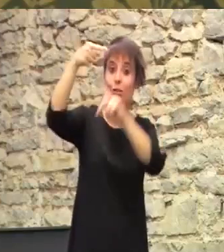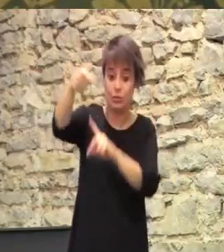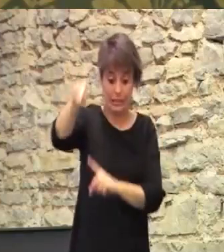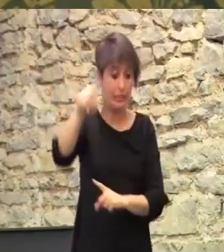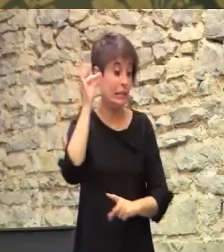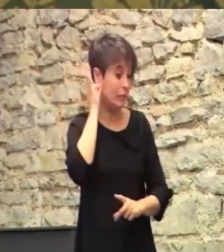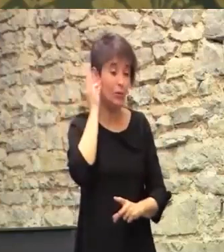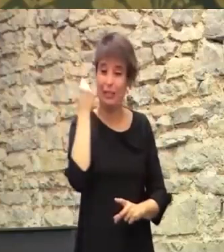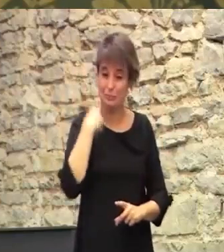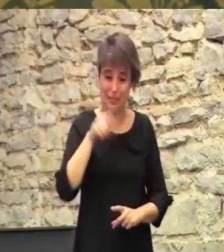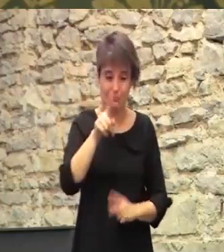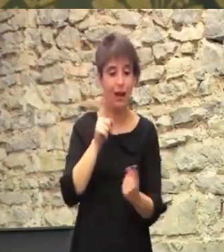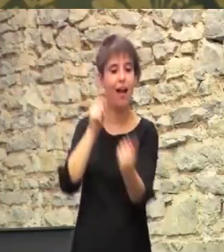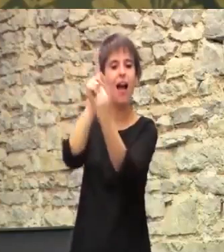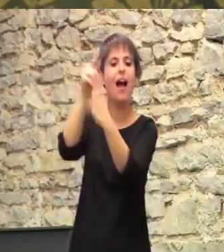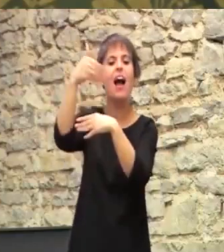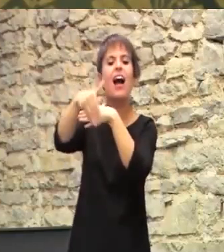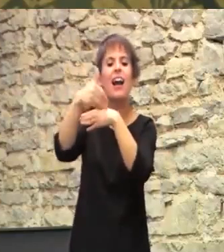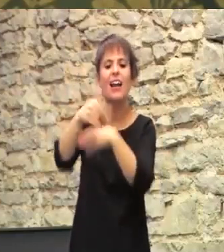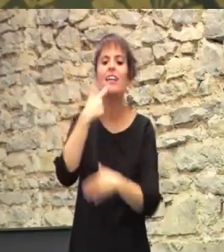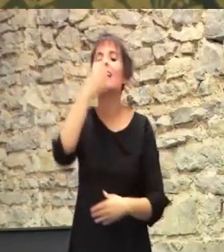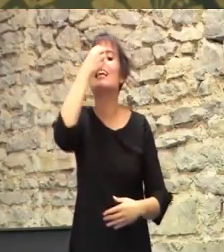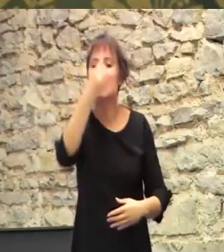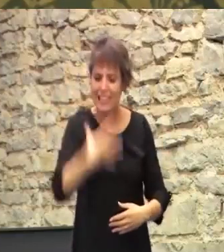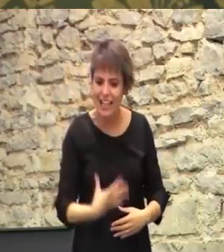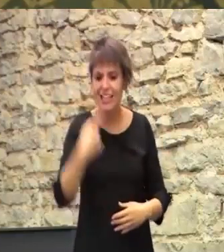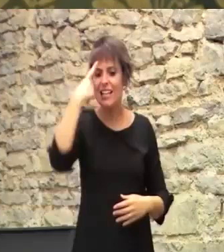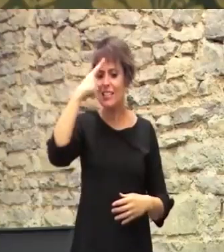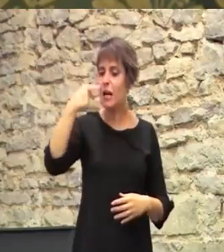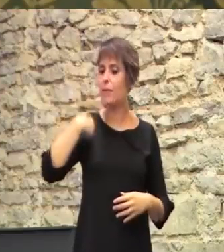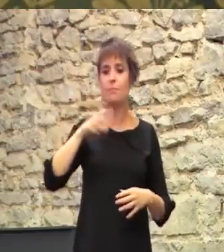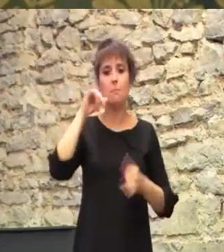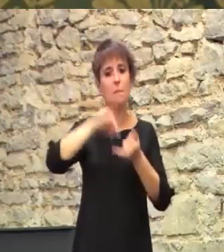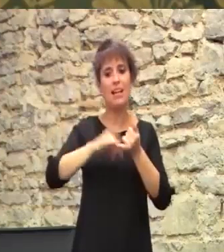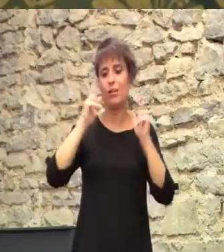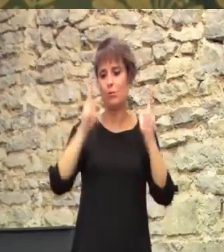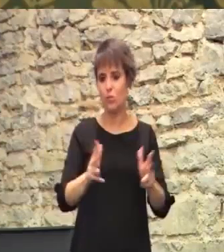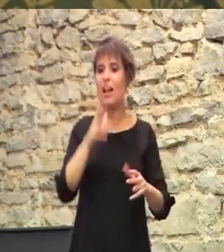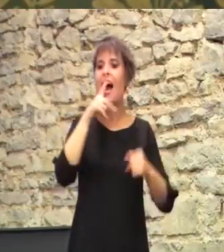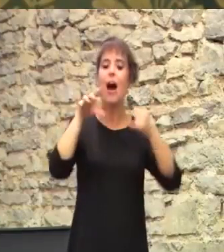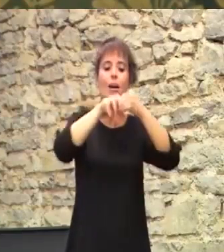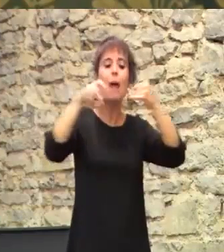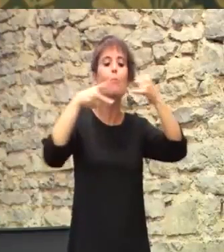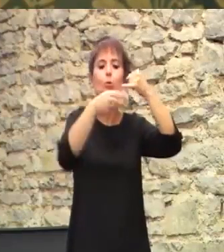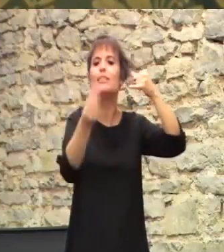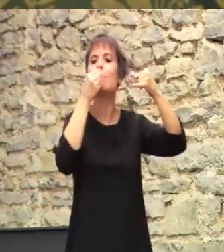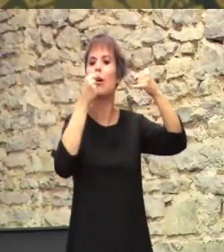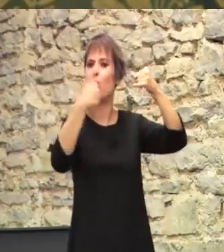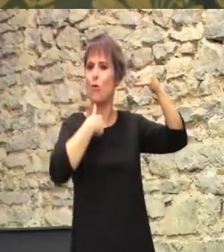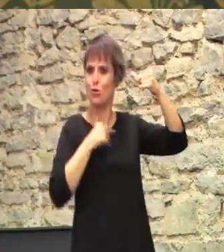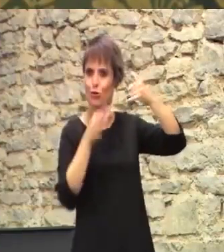por la calle por casualidad y me dice clara cómo estás sabéis que de viuda y ahora la punta de los espárragos me las como